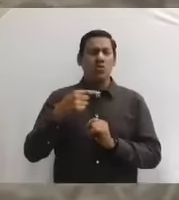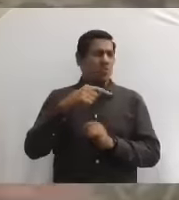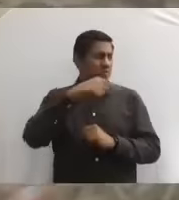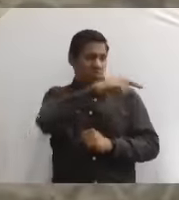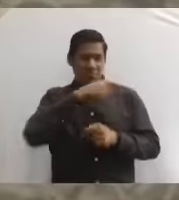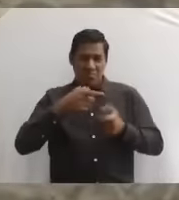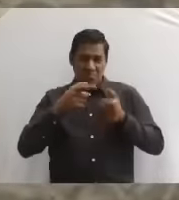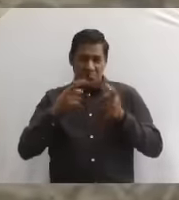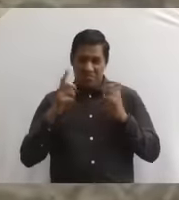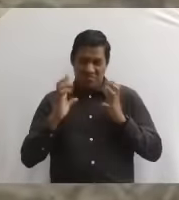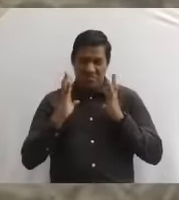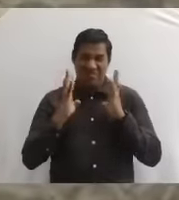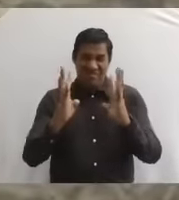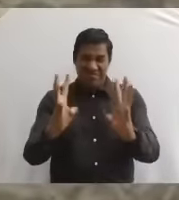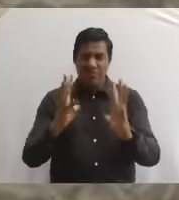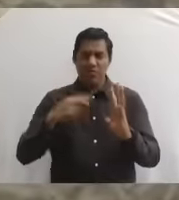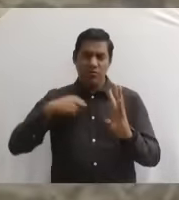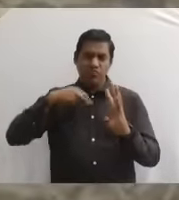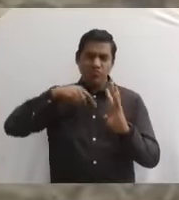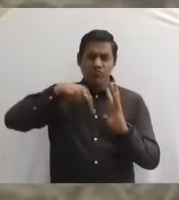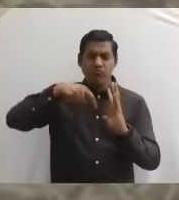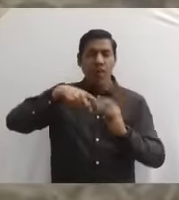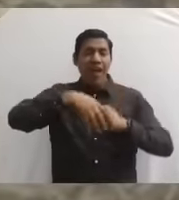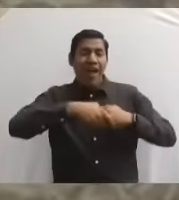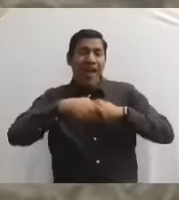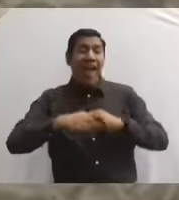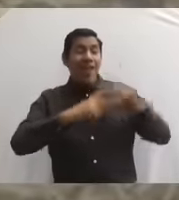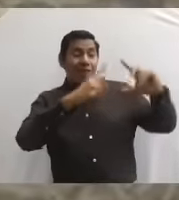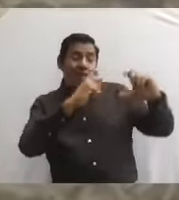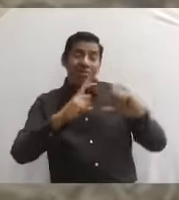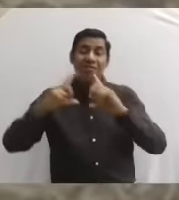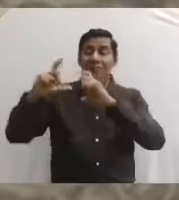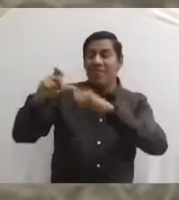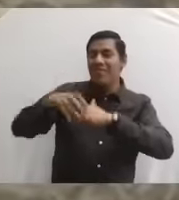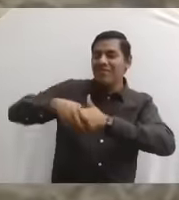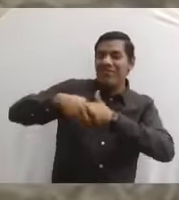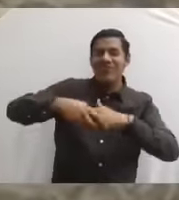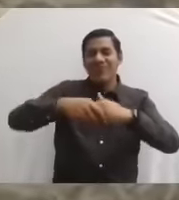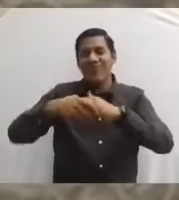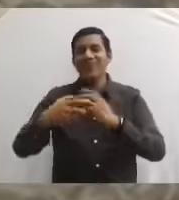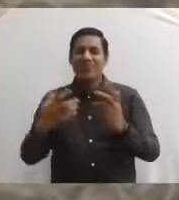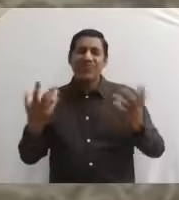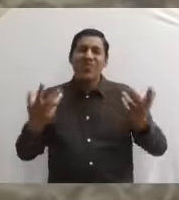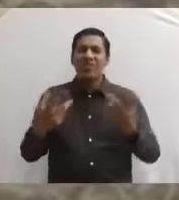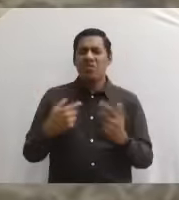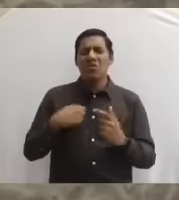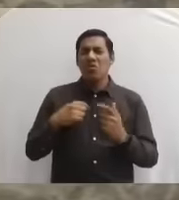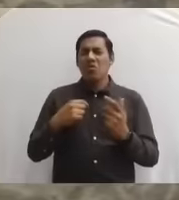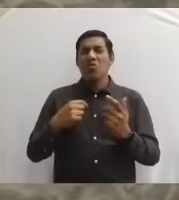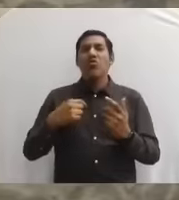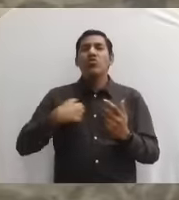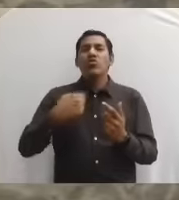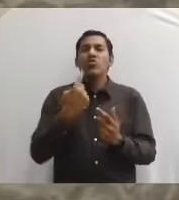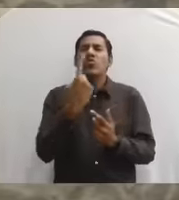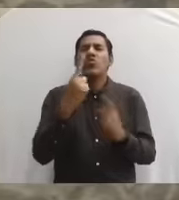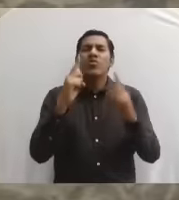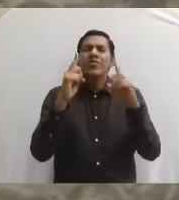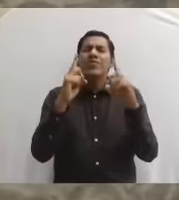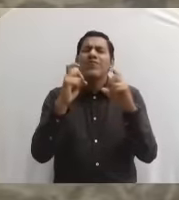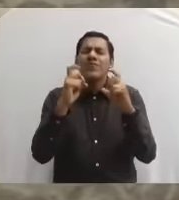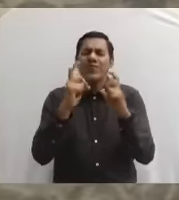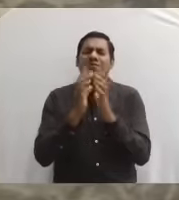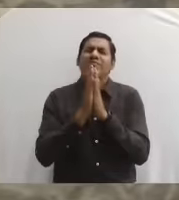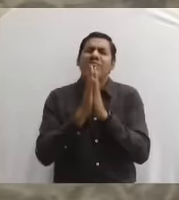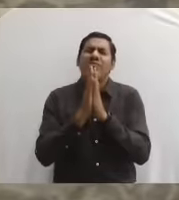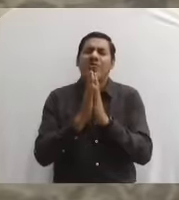pasillos y me dicen una selfie, una foto, una foto, una foto, y yo quiero tomarme hoy una foto con todos